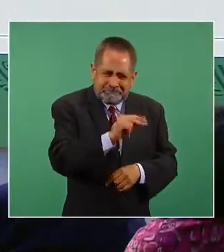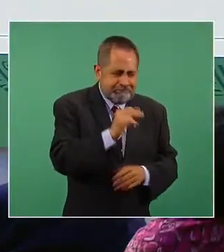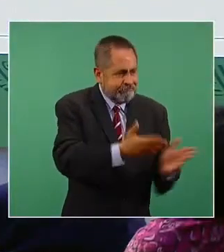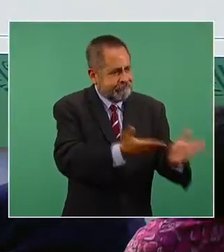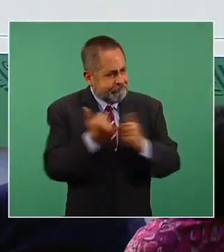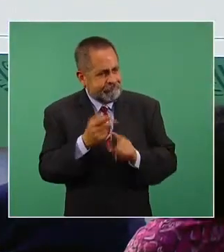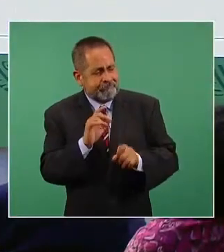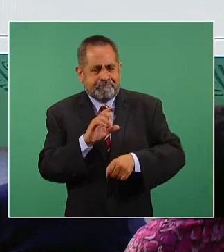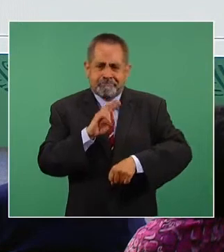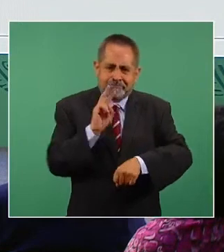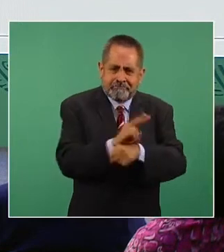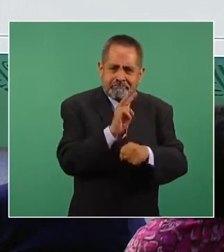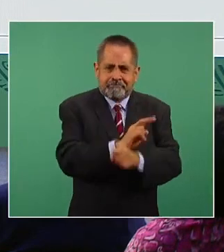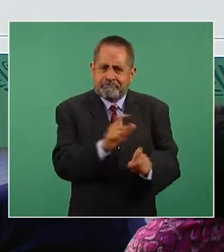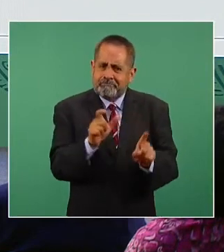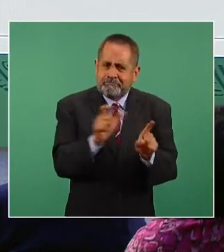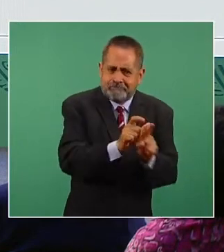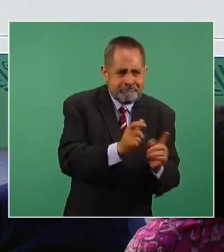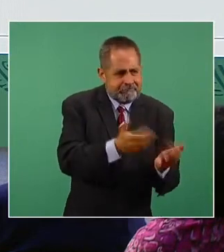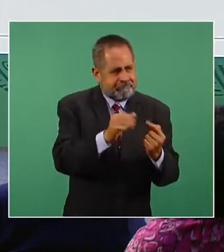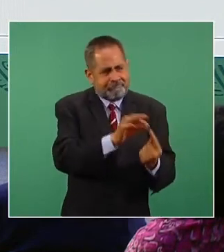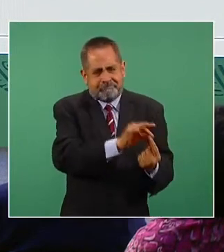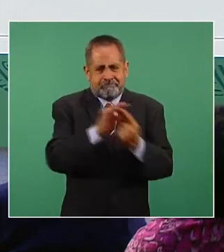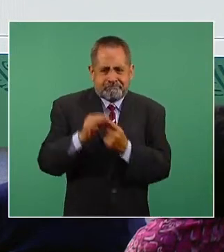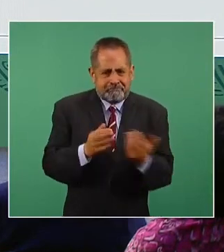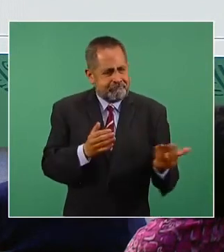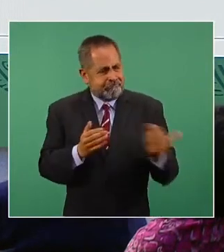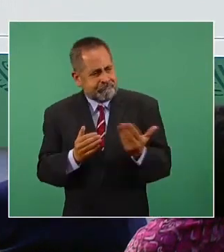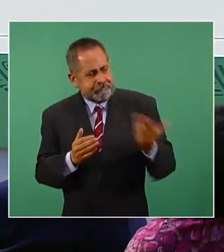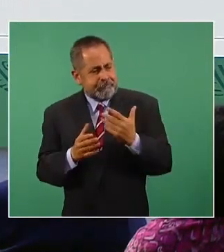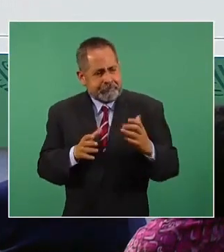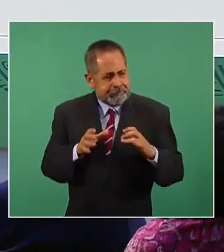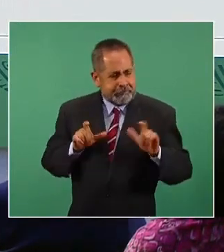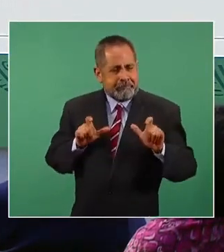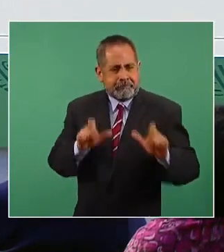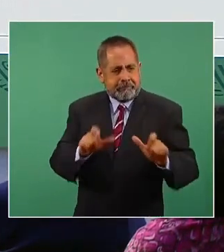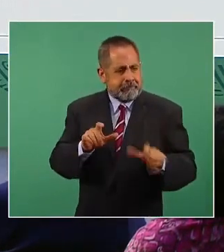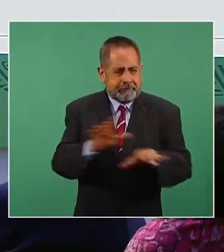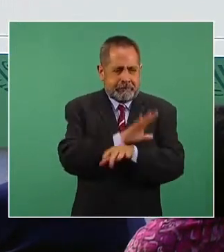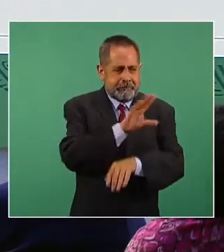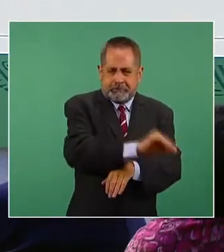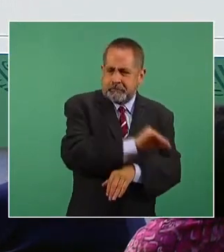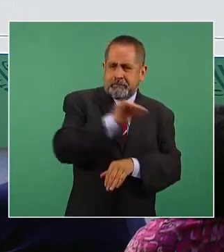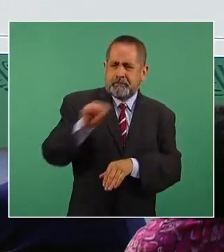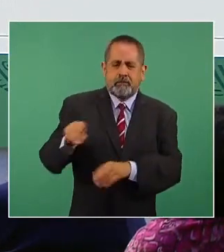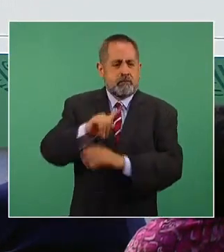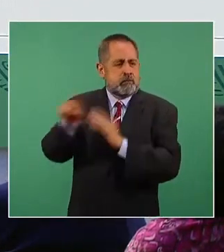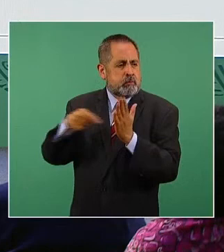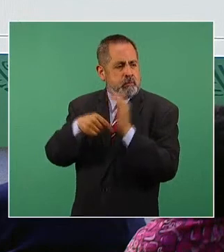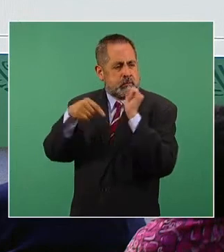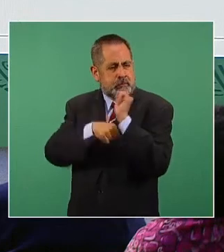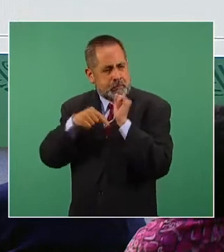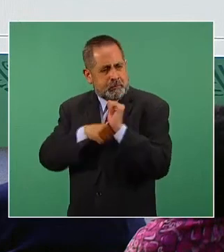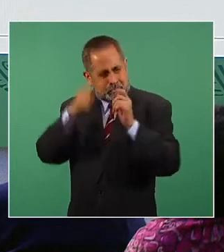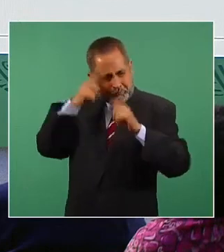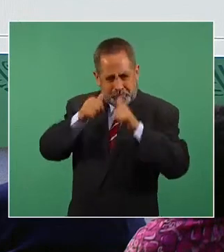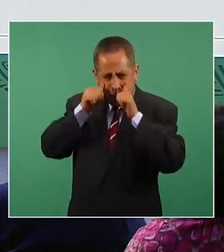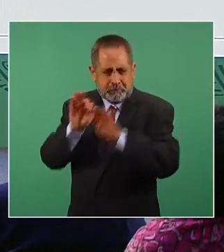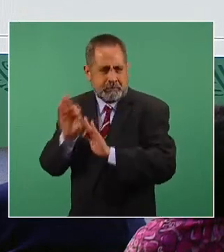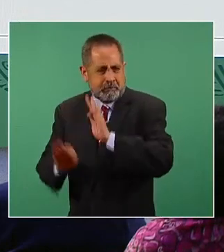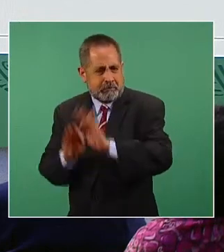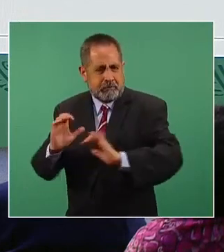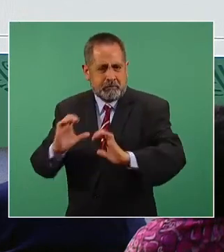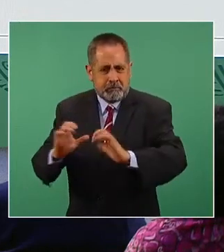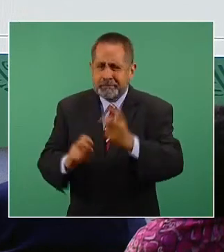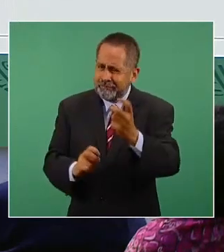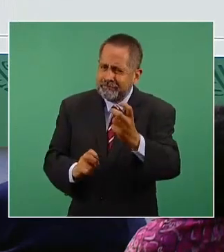darte protección, hay que darte una medida de protección, hay que darte una orden de protección, hay que trasladarte a un refugio, etcétera. Entonces, por eso